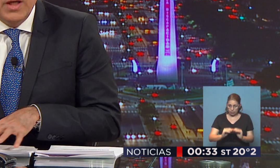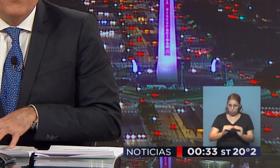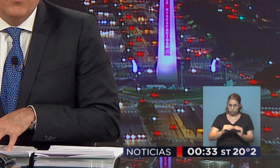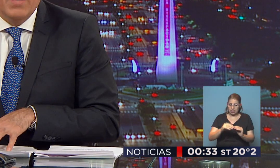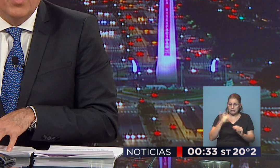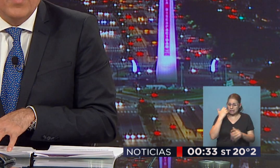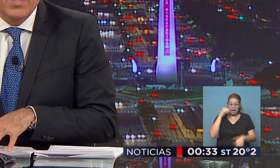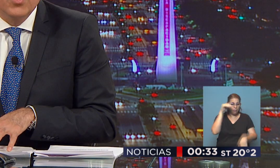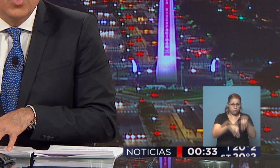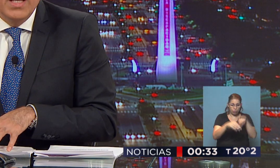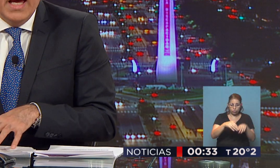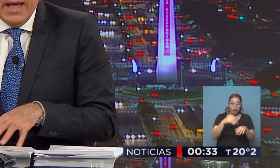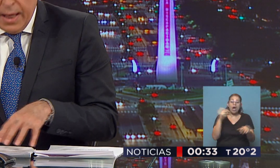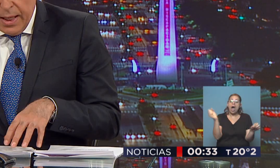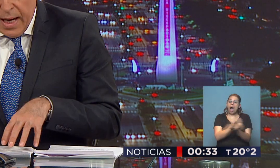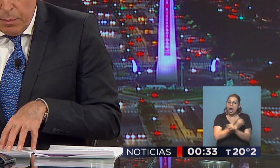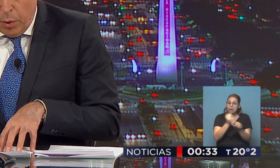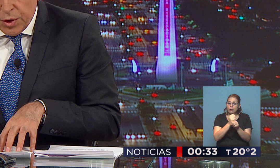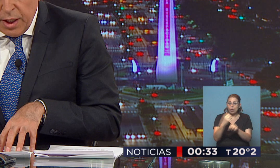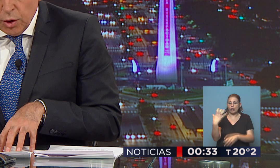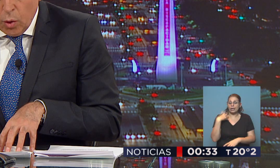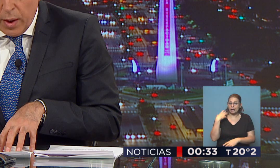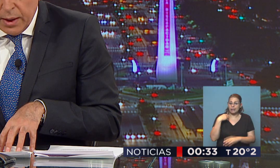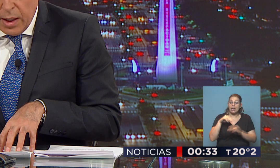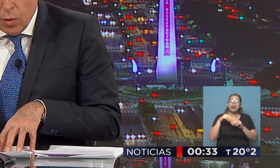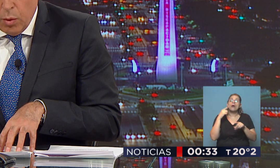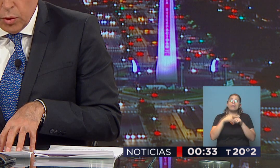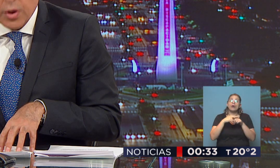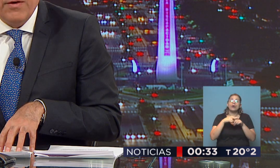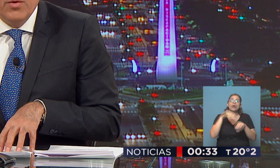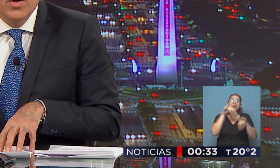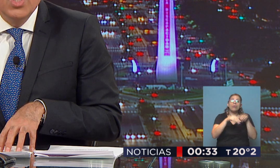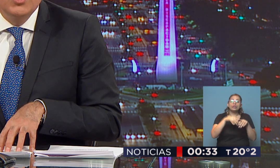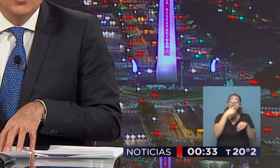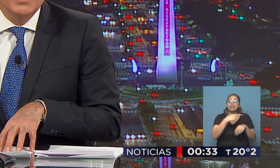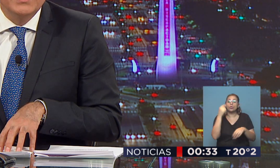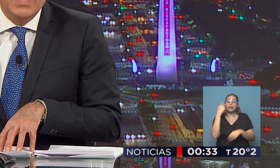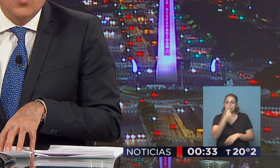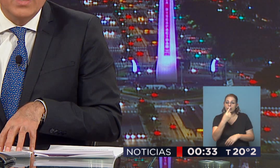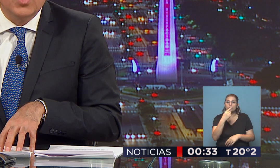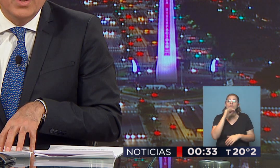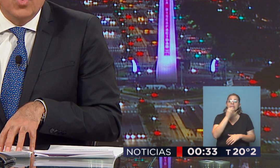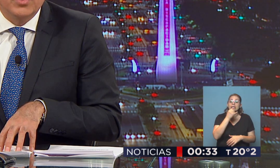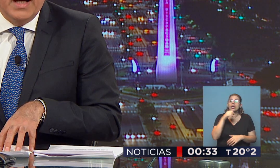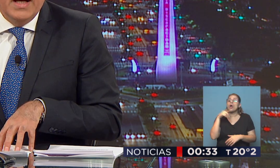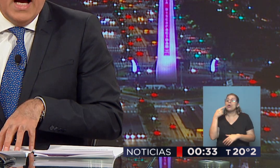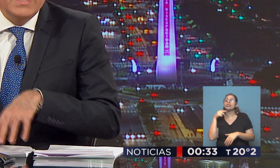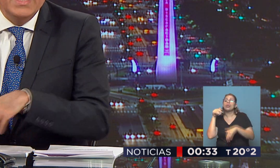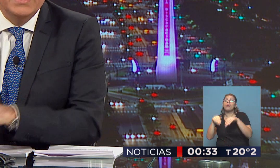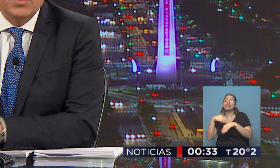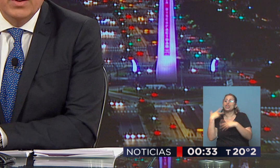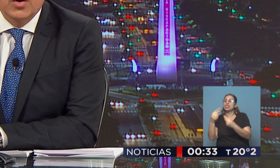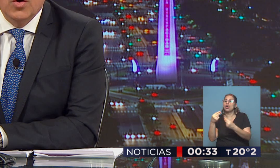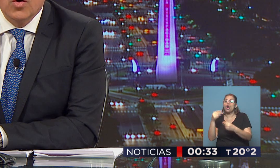votó y fue aprobado en general por 141 votos a favor y 84 en contra.